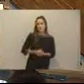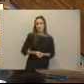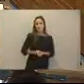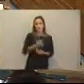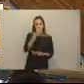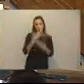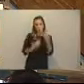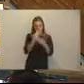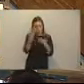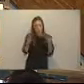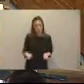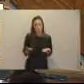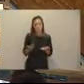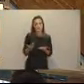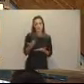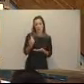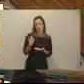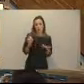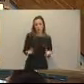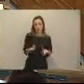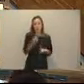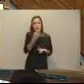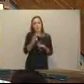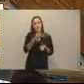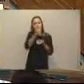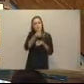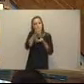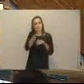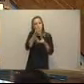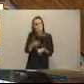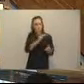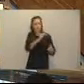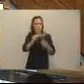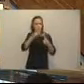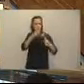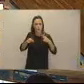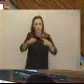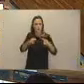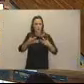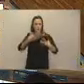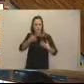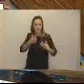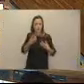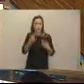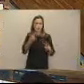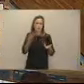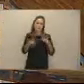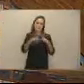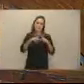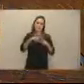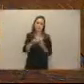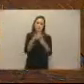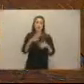buenos días. Recientemente se recogían unas declaraciones al calor de una discusión bastante acalorada sobre la situación en Asturias y se lo leo